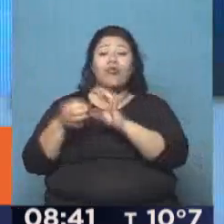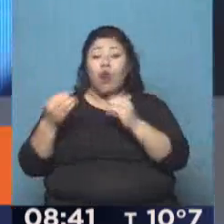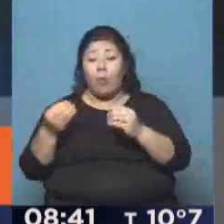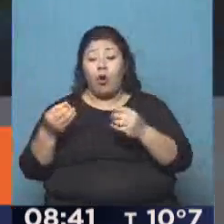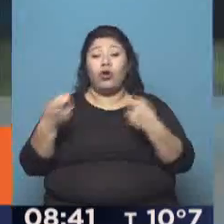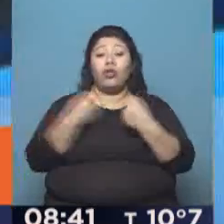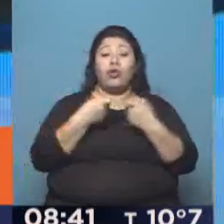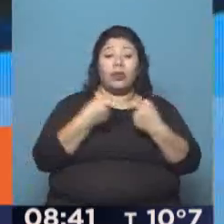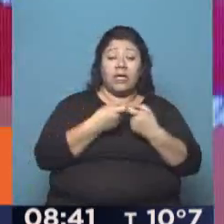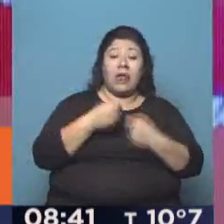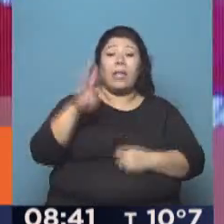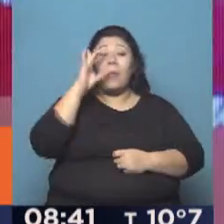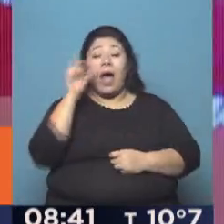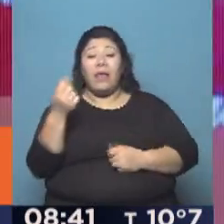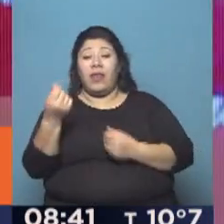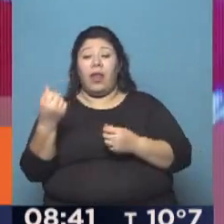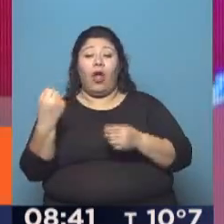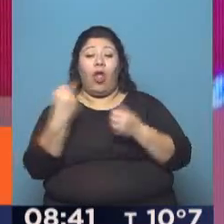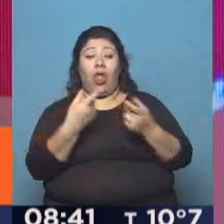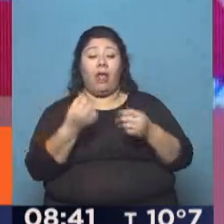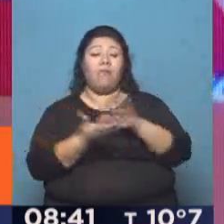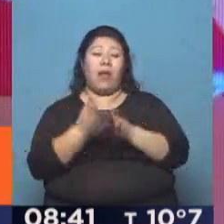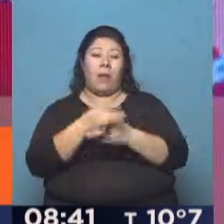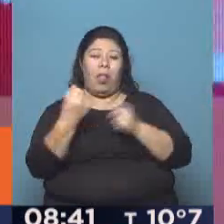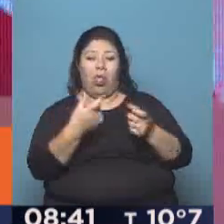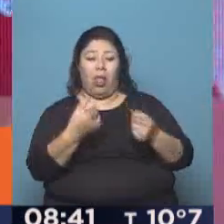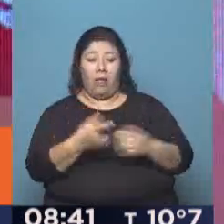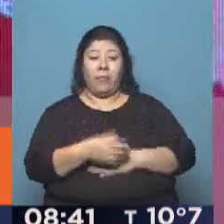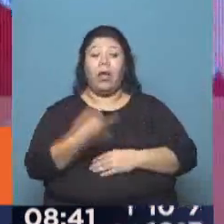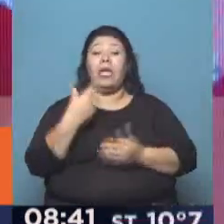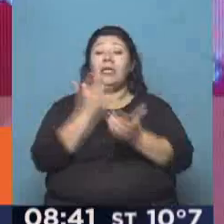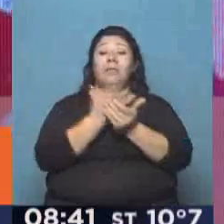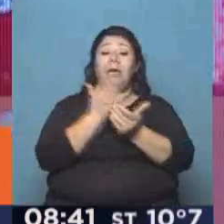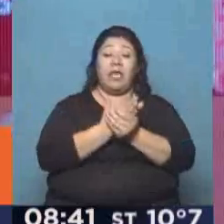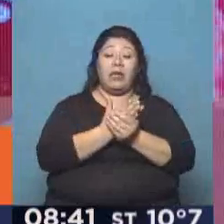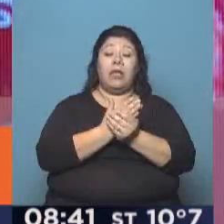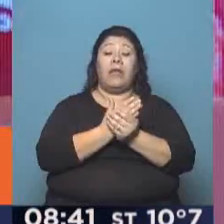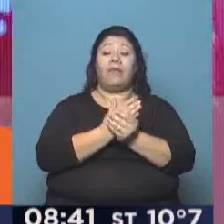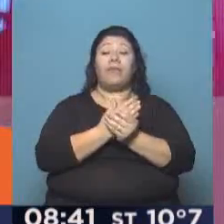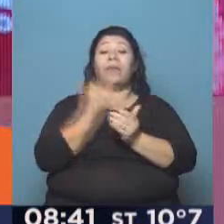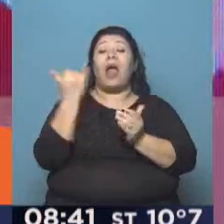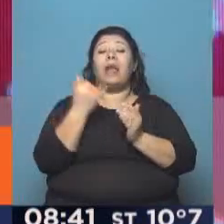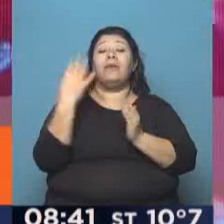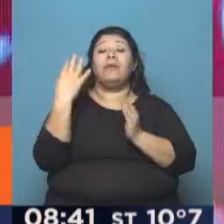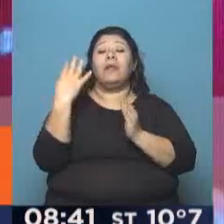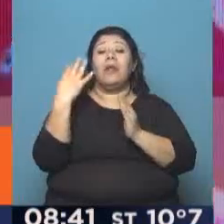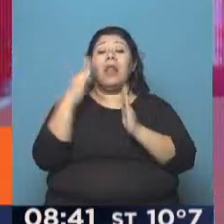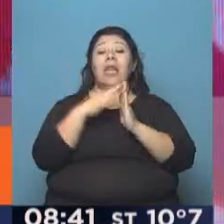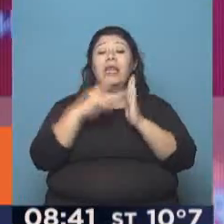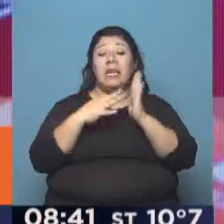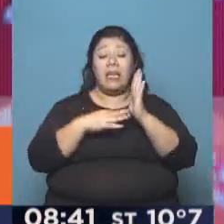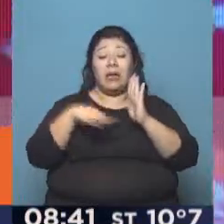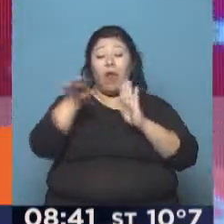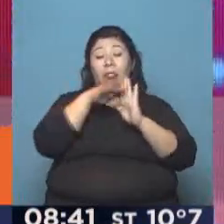millonarias de Lázaro Baez ahora lo que nosotros teníamos en el expediente era un listado de más de 20 plazos fijos